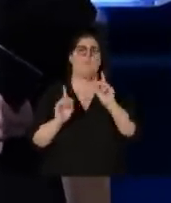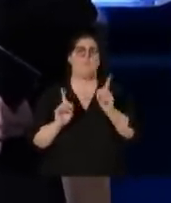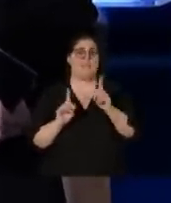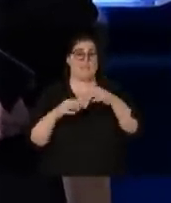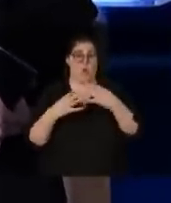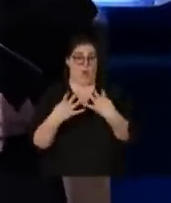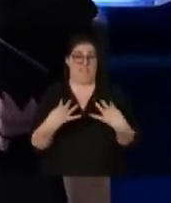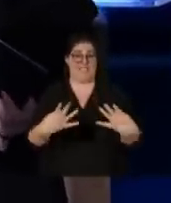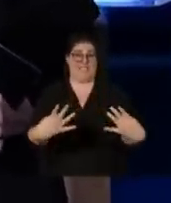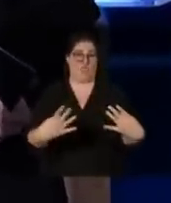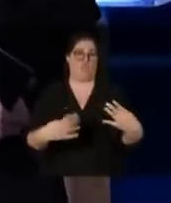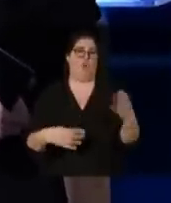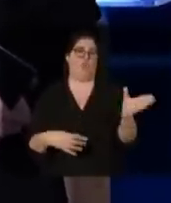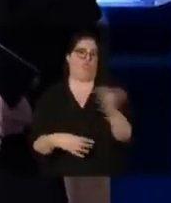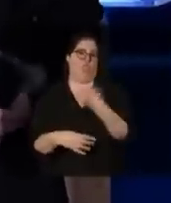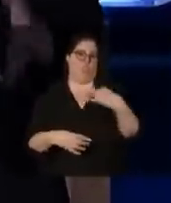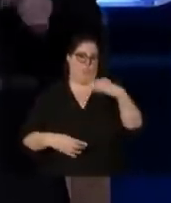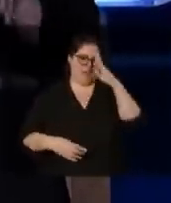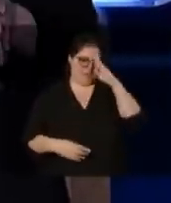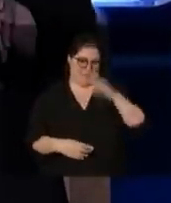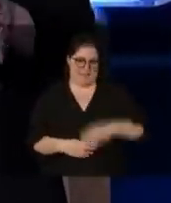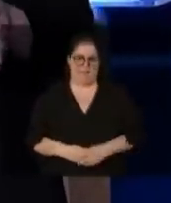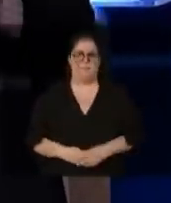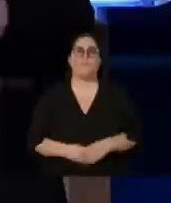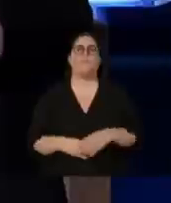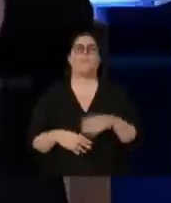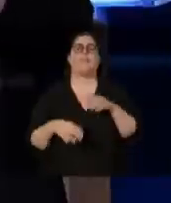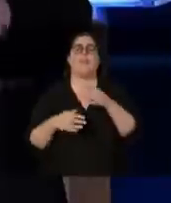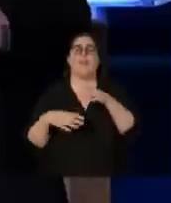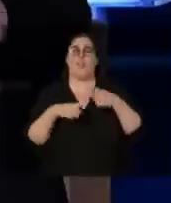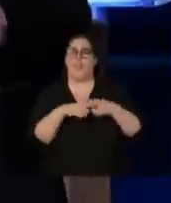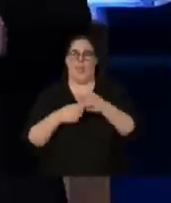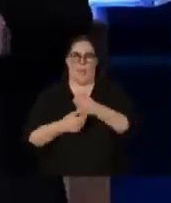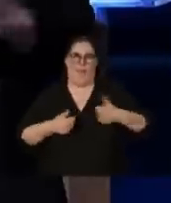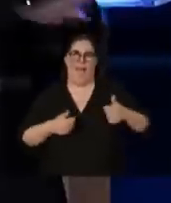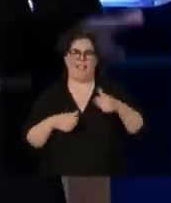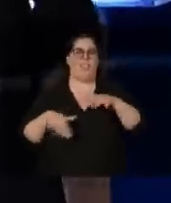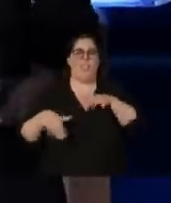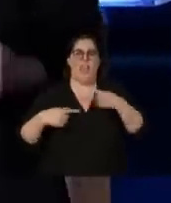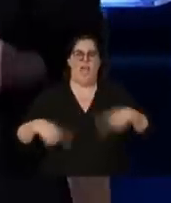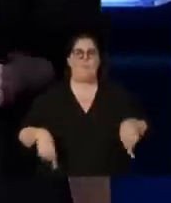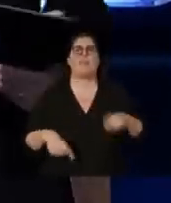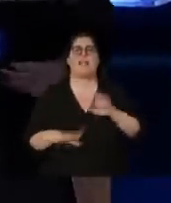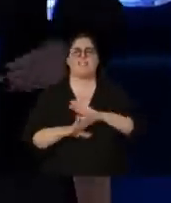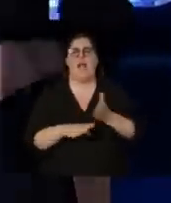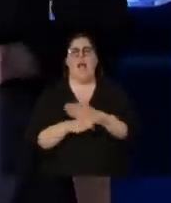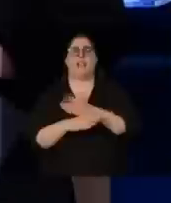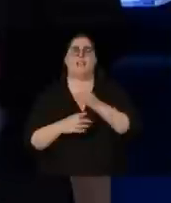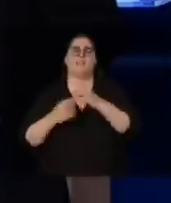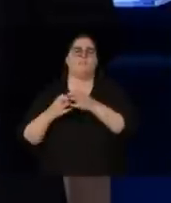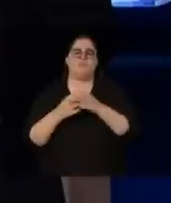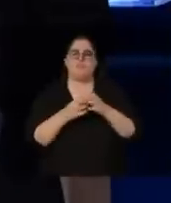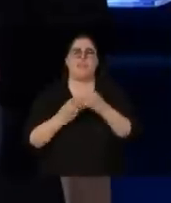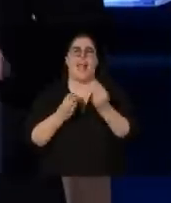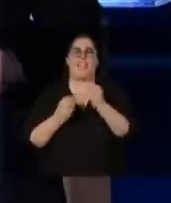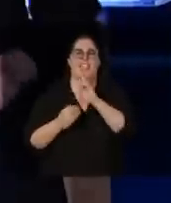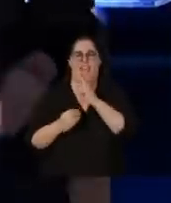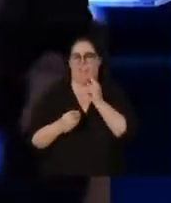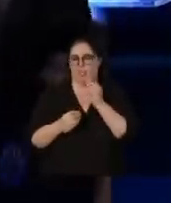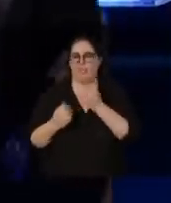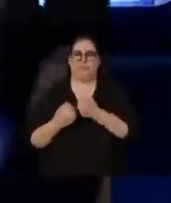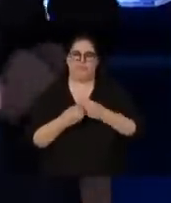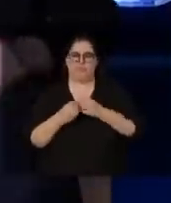este recinto debemos respetar. La dinámica del debate también fue consensuada por los candidatos y candidatas y